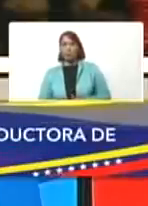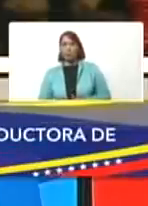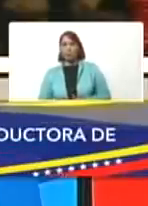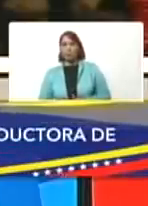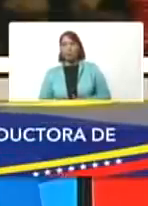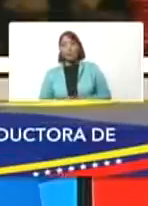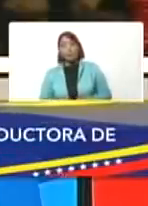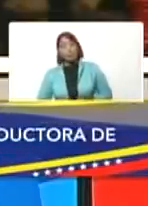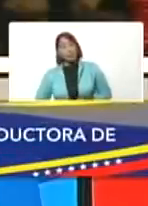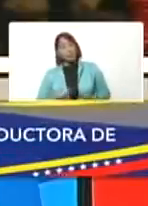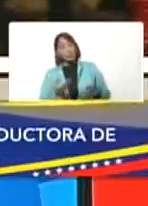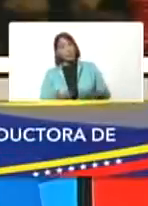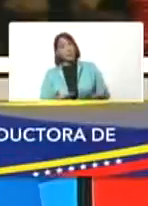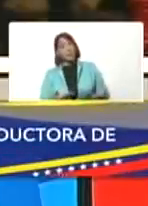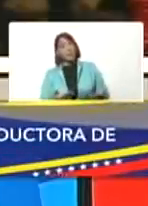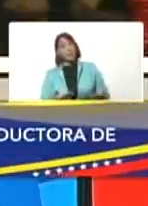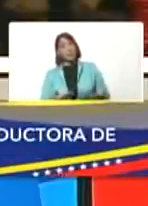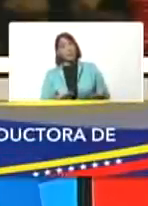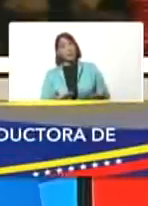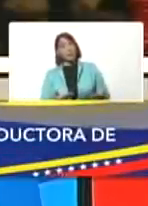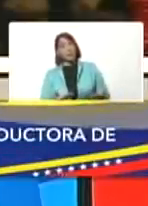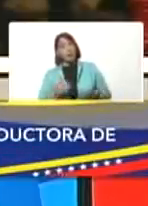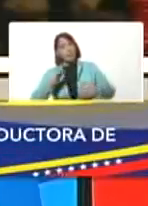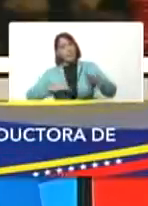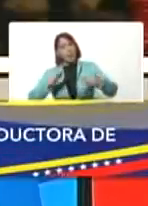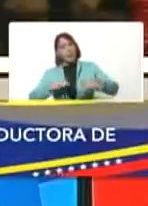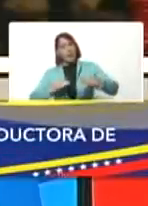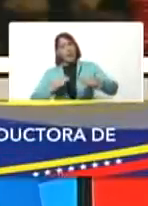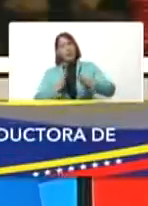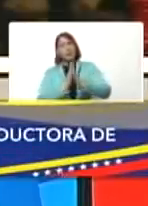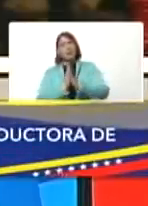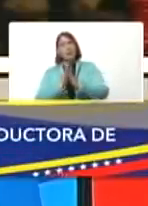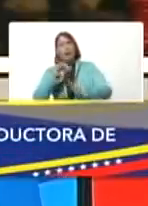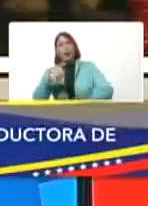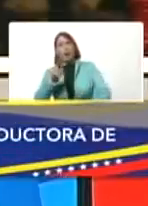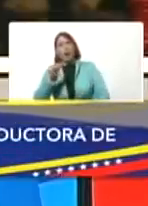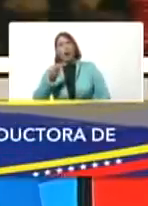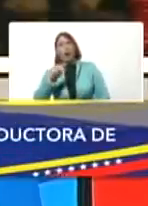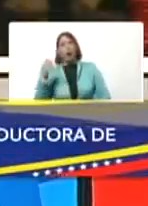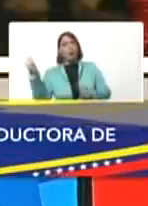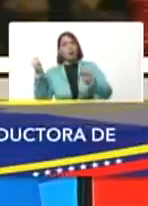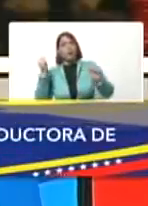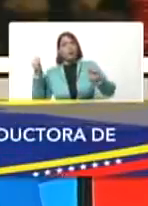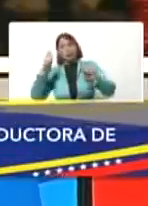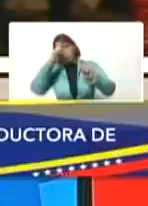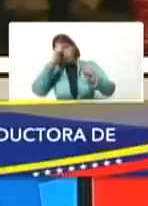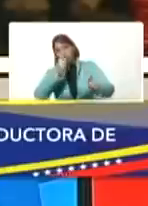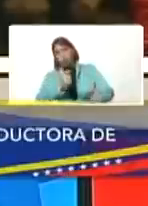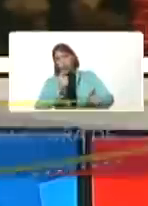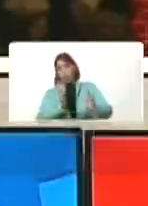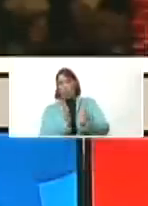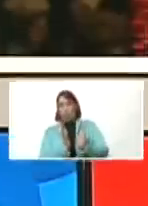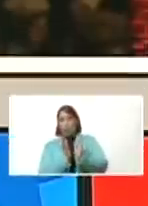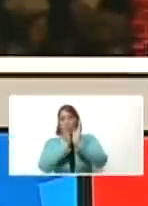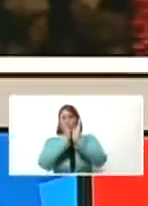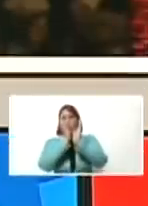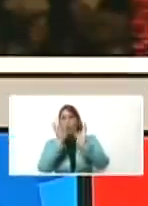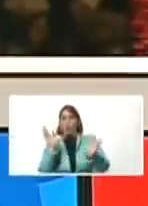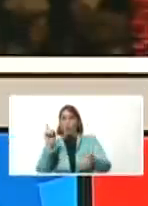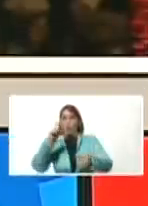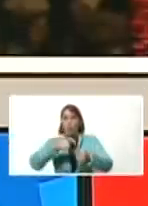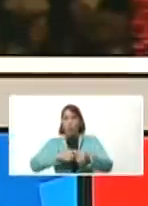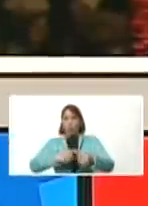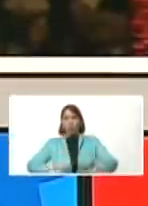Le entregaron a los tambores de San Juan el reconocimiento como